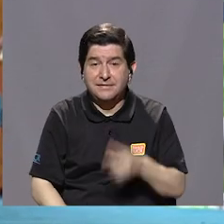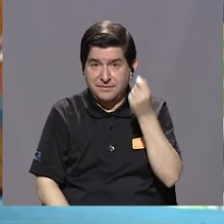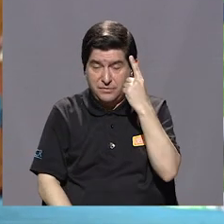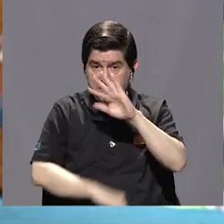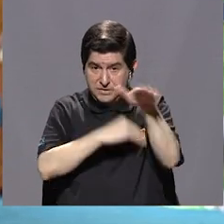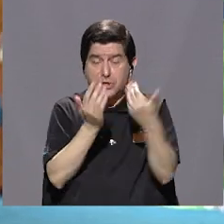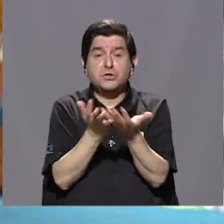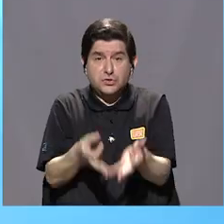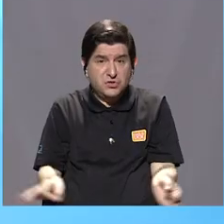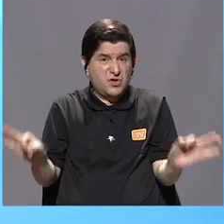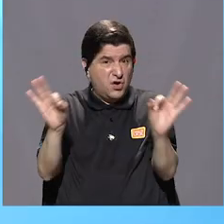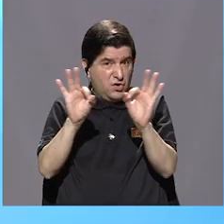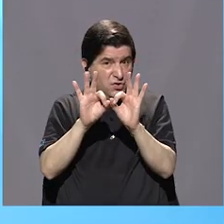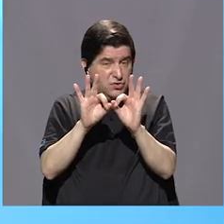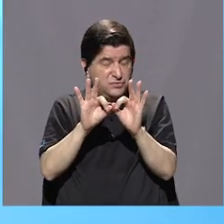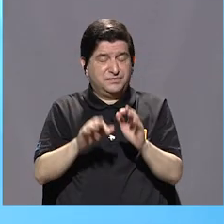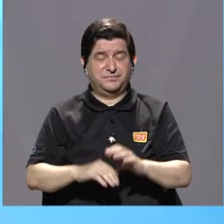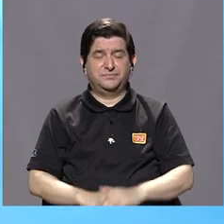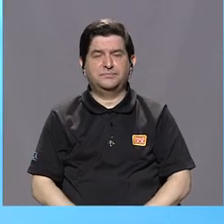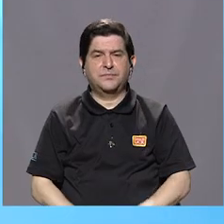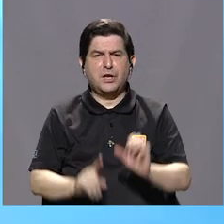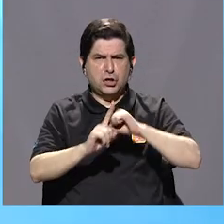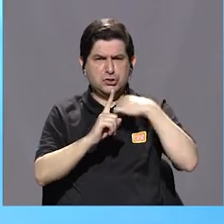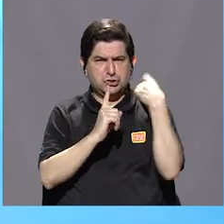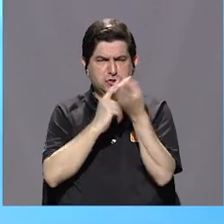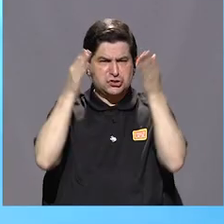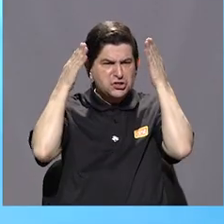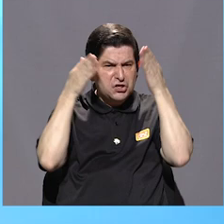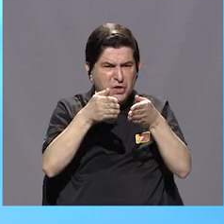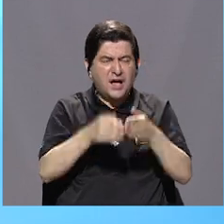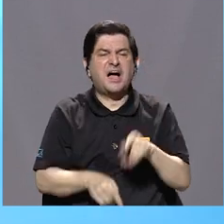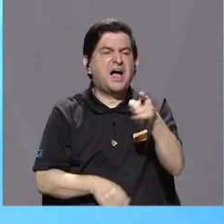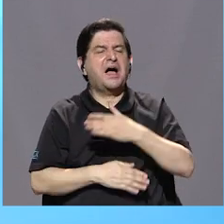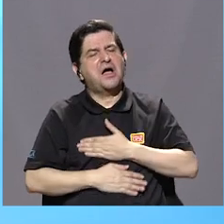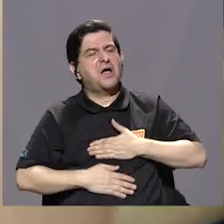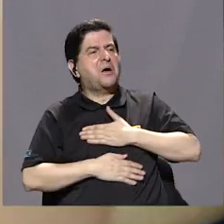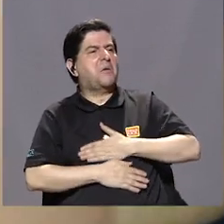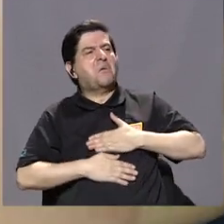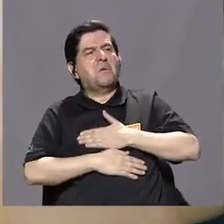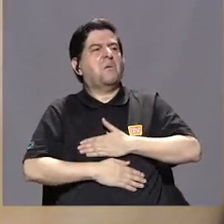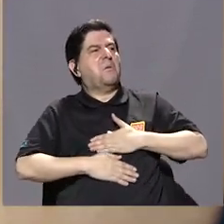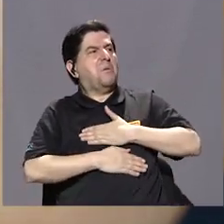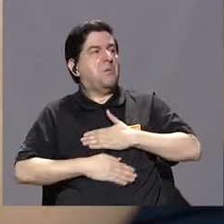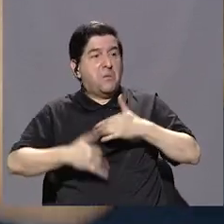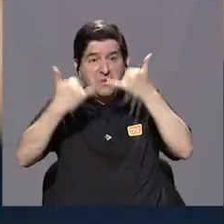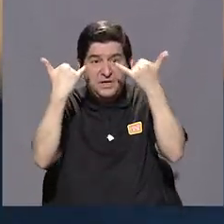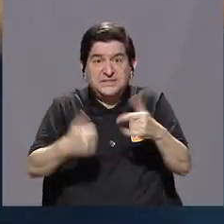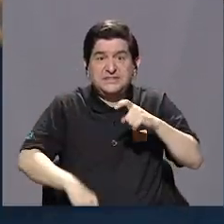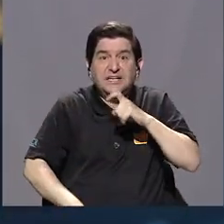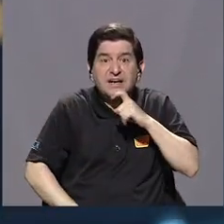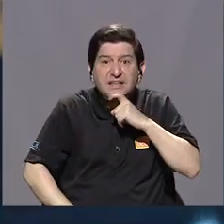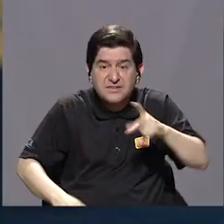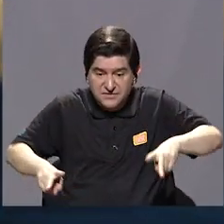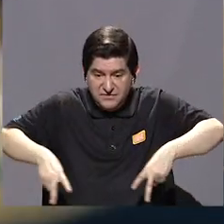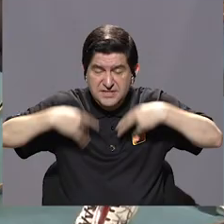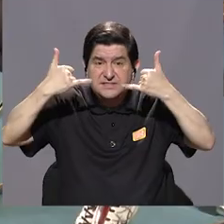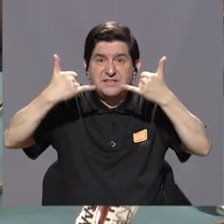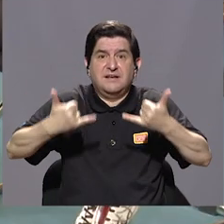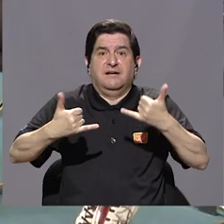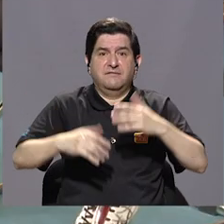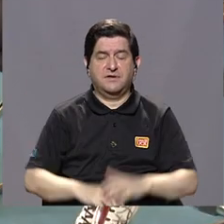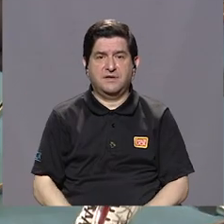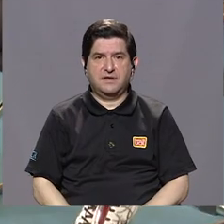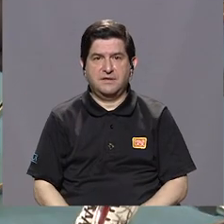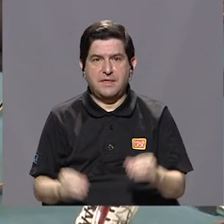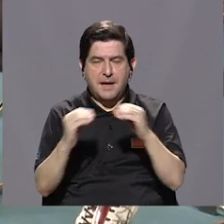somos importantes. La sociedad está enfocada en entretenerse, porque ya es difícil la vida como es, y